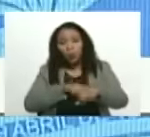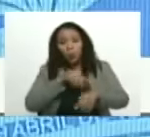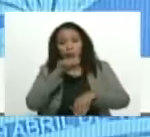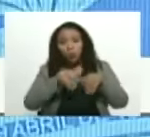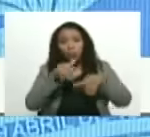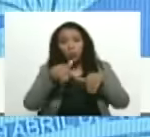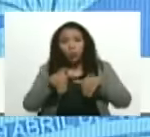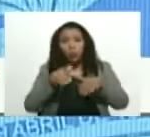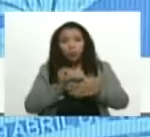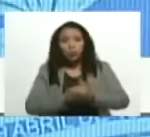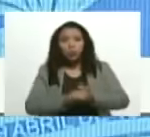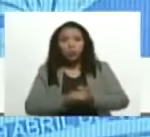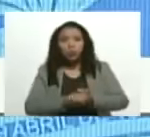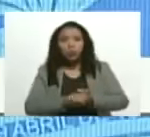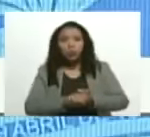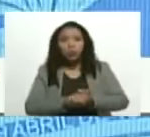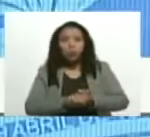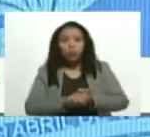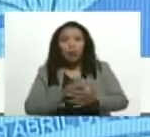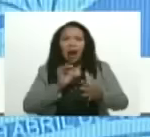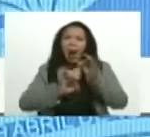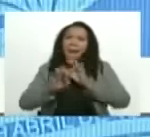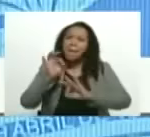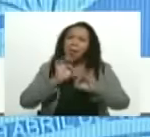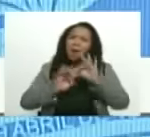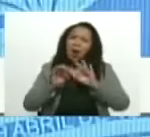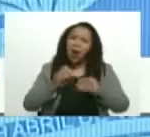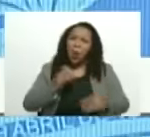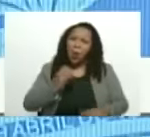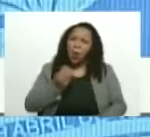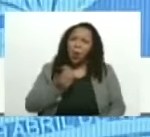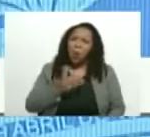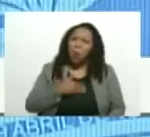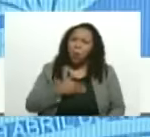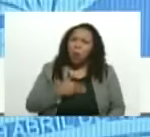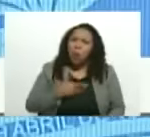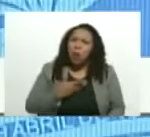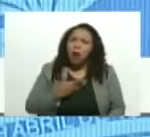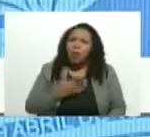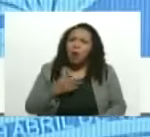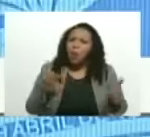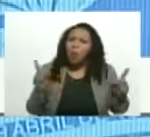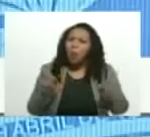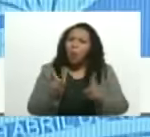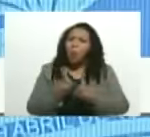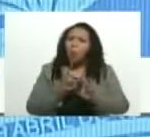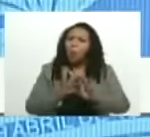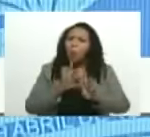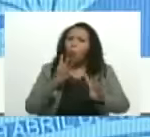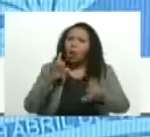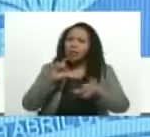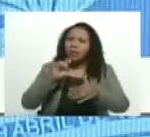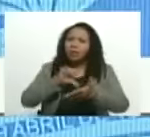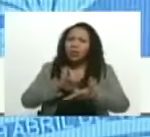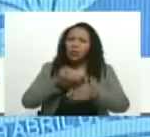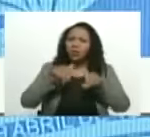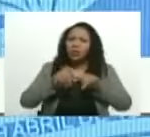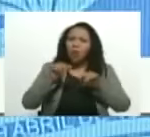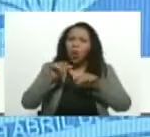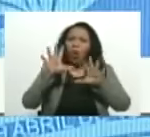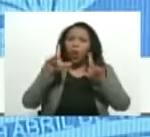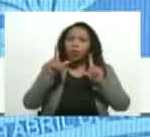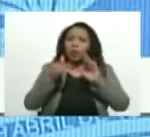votante. Explíquenme ustedes cómo se puede, en una cola de un centro de votación que tiene